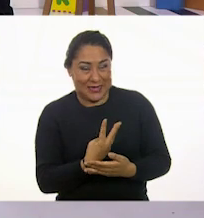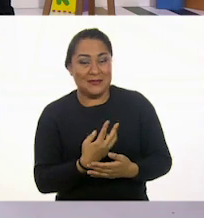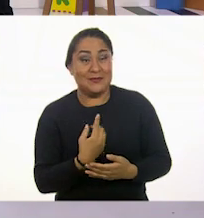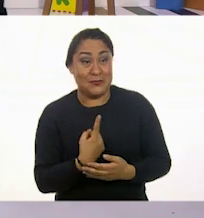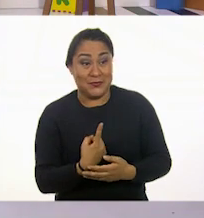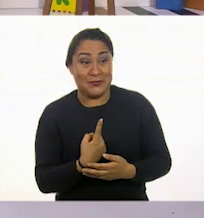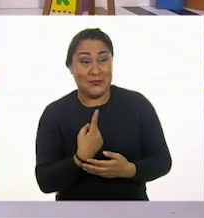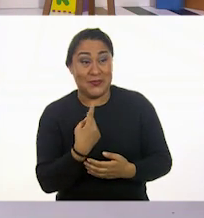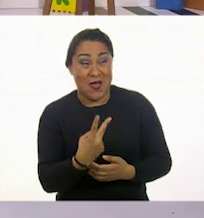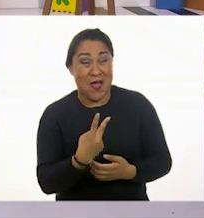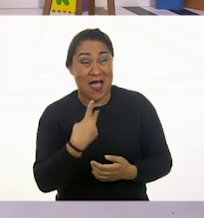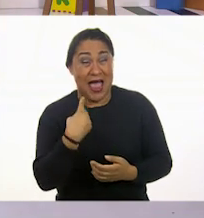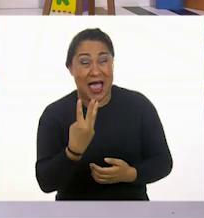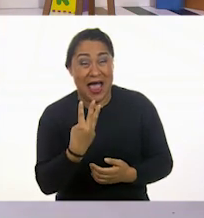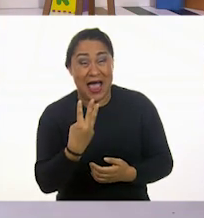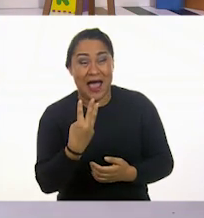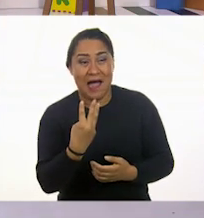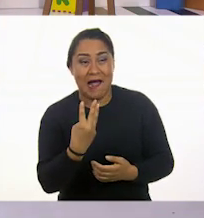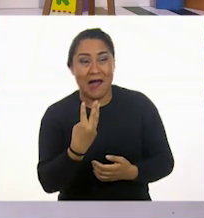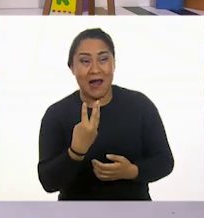1, 2, 3.